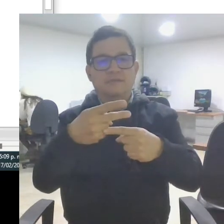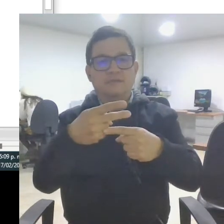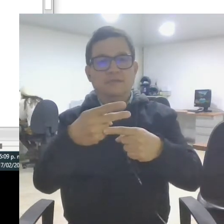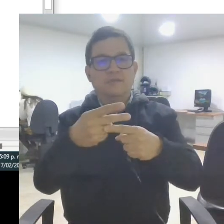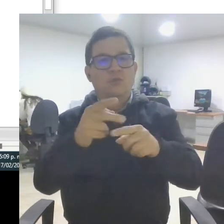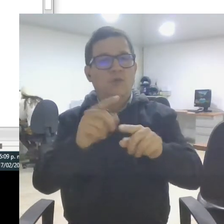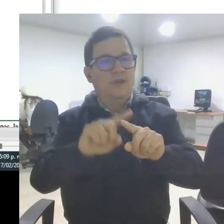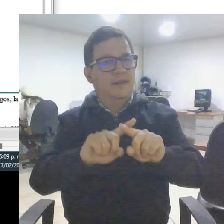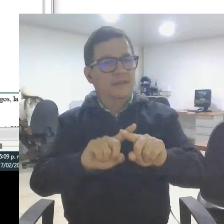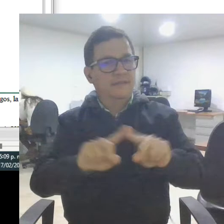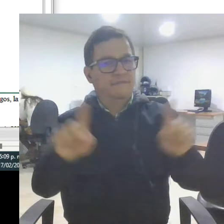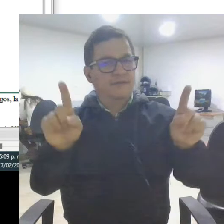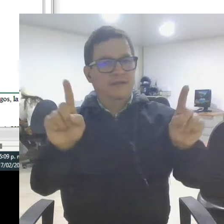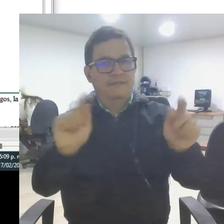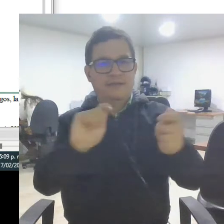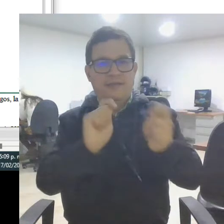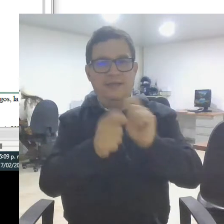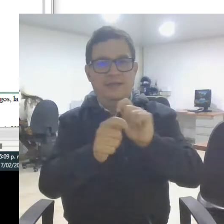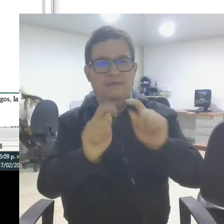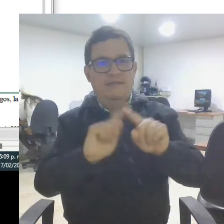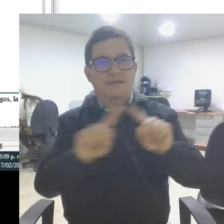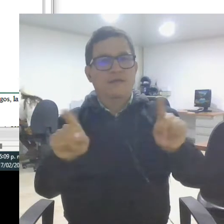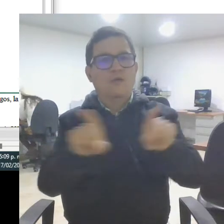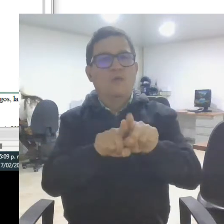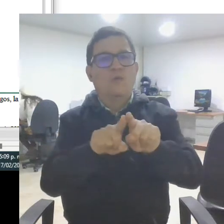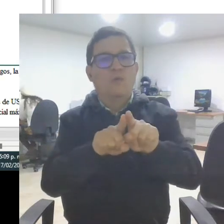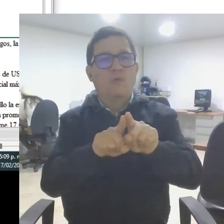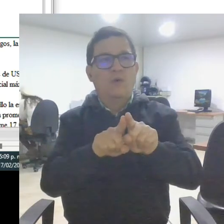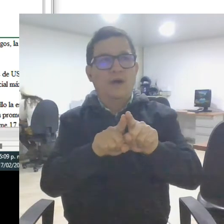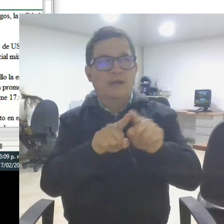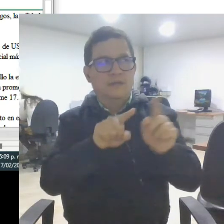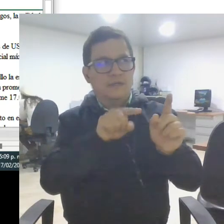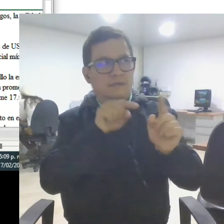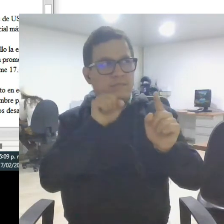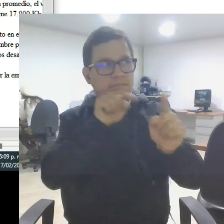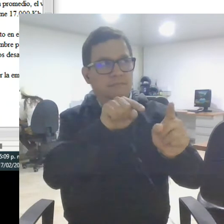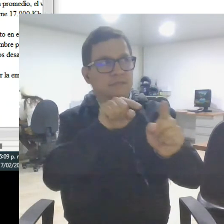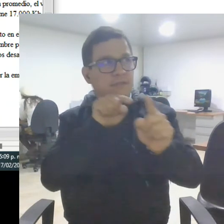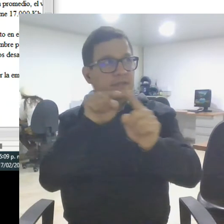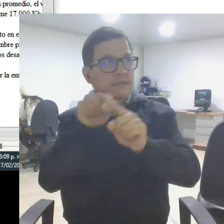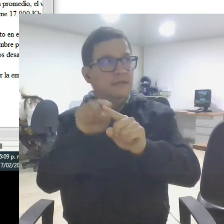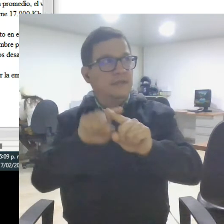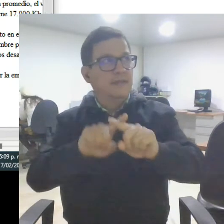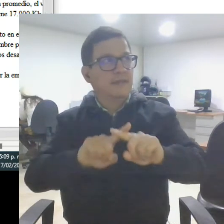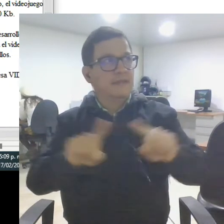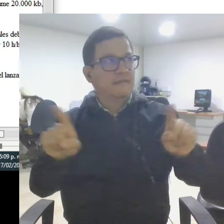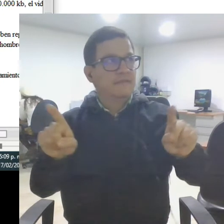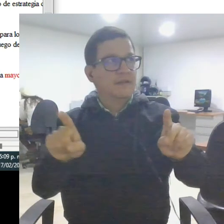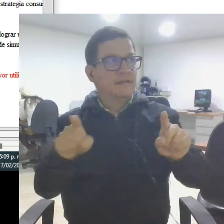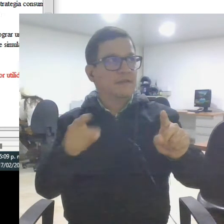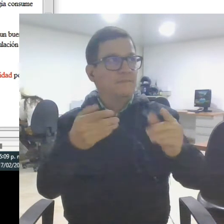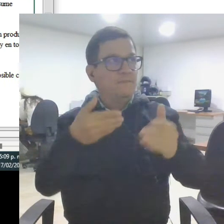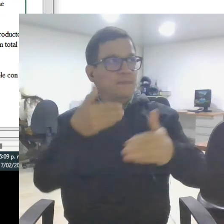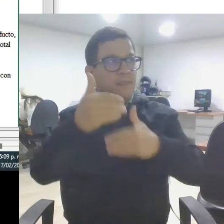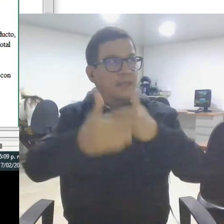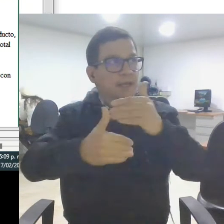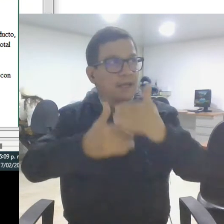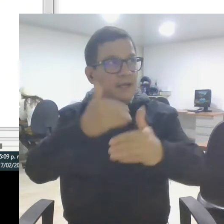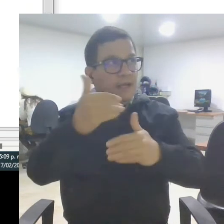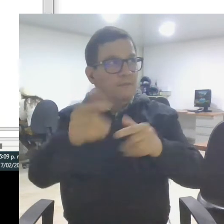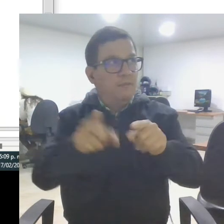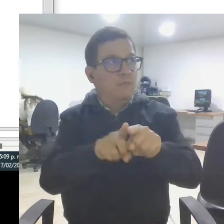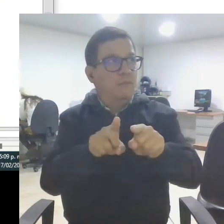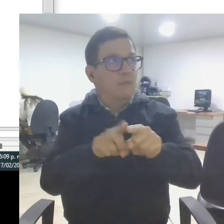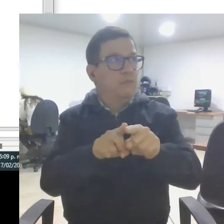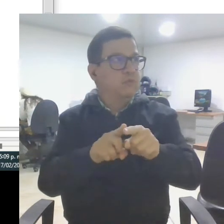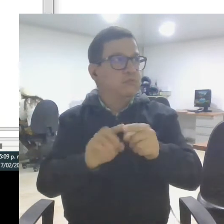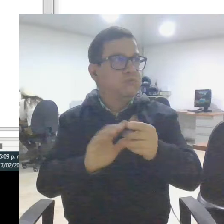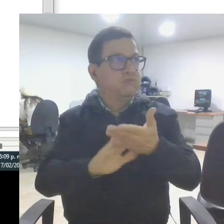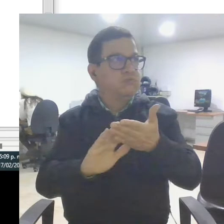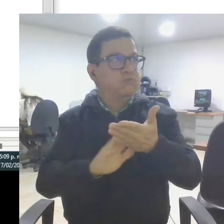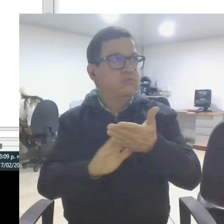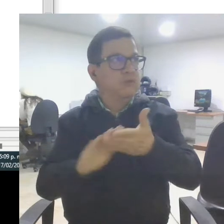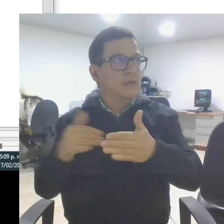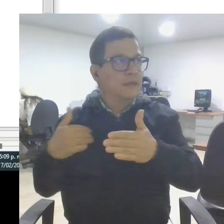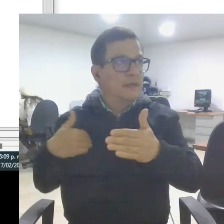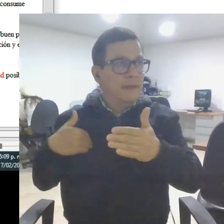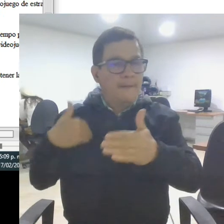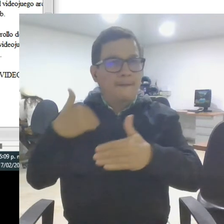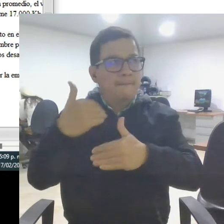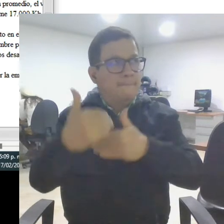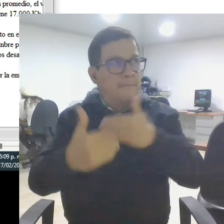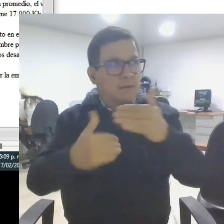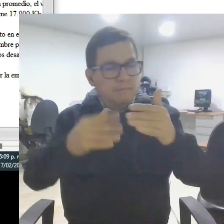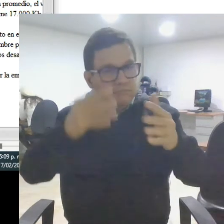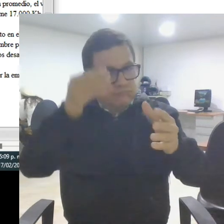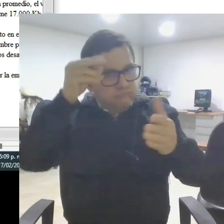diferente. La dirección pasa a ser diferente. Entonces, vamos con el ejercicio y a medida que lo vamos